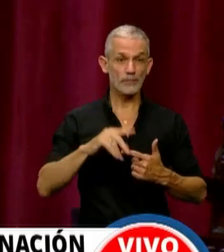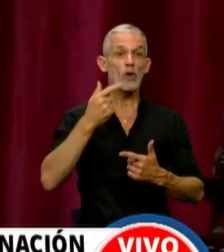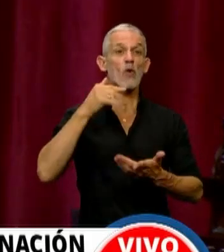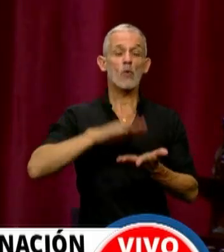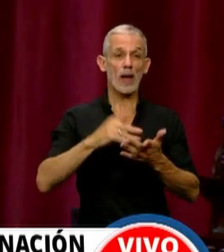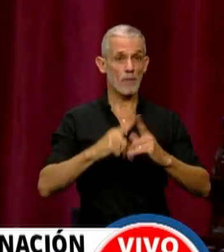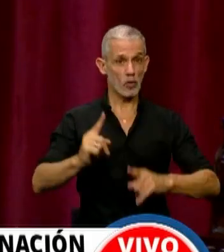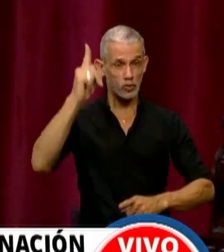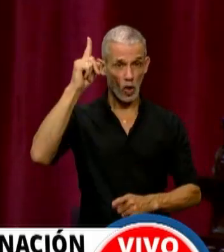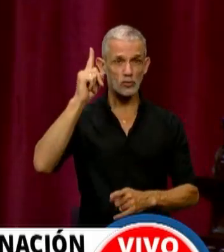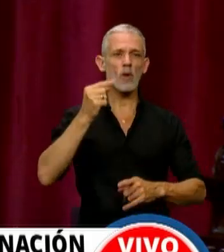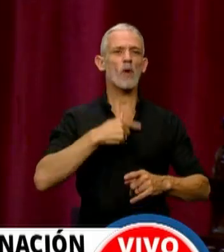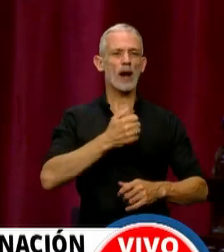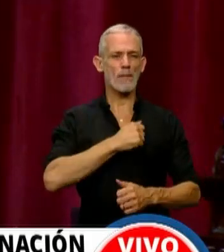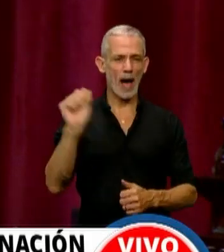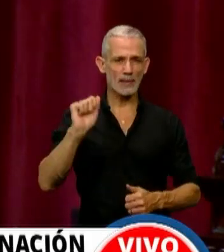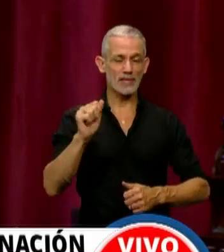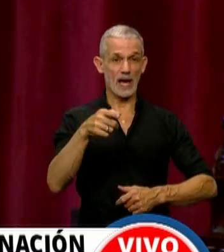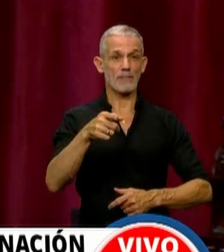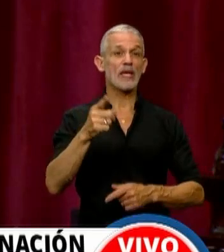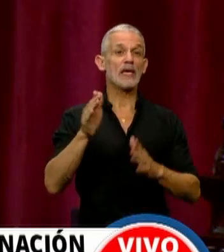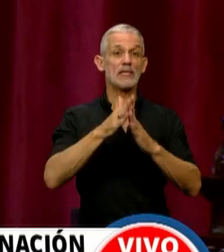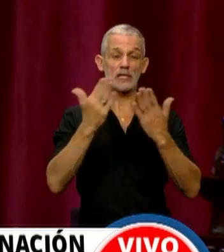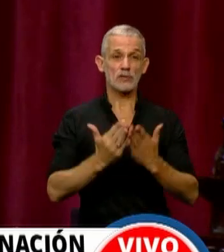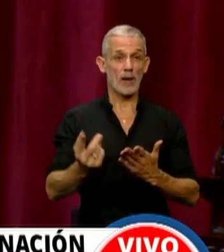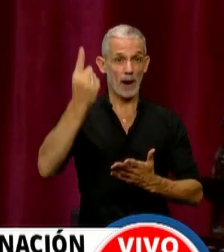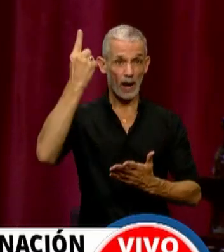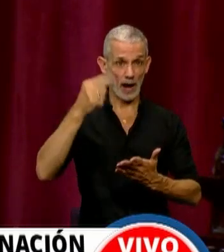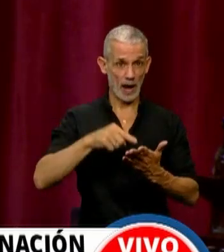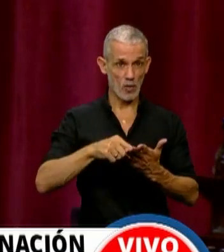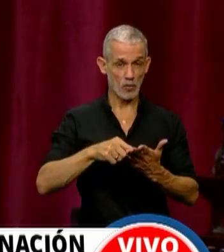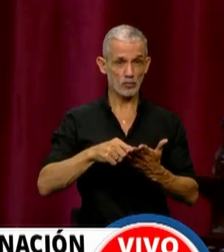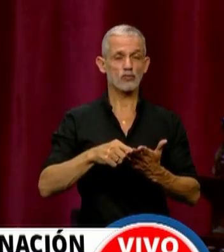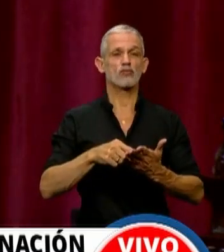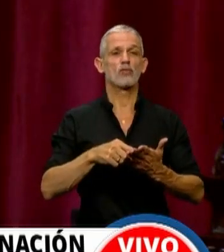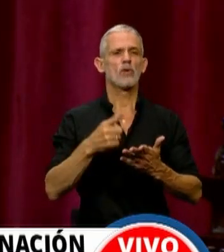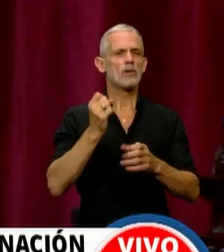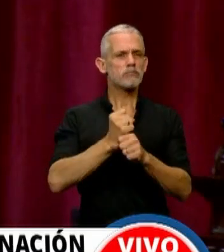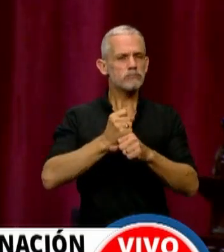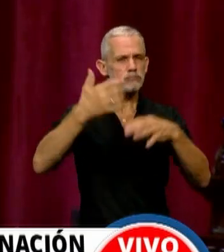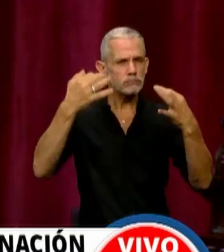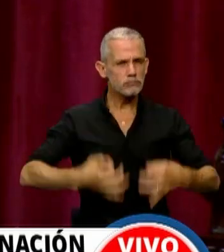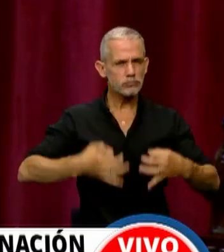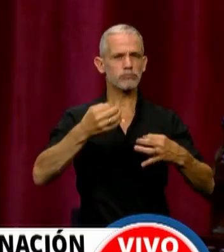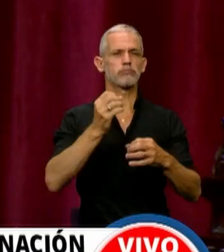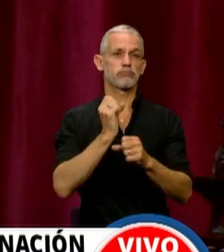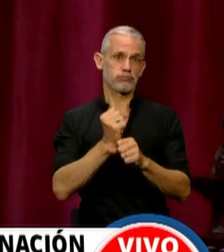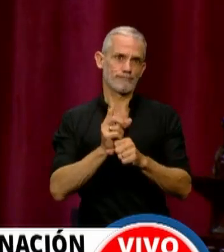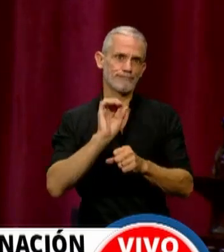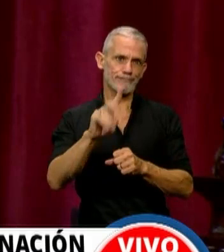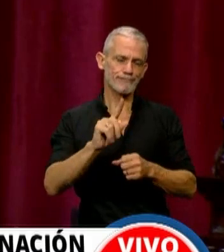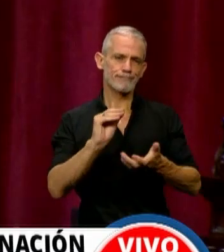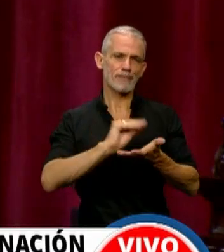por Dios, por la patria y estos santos evangelios, desempeñar fielmente el cargo